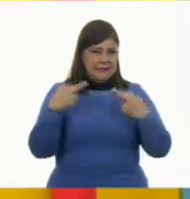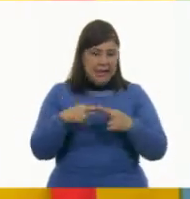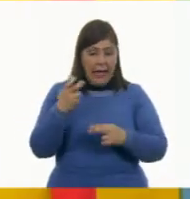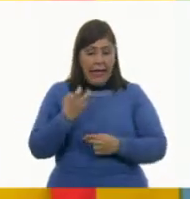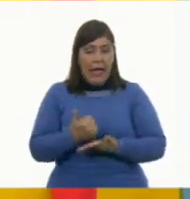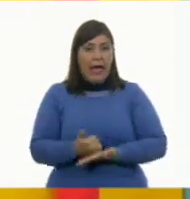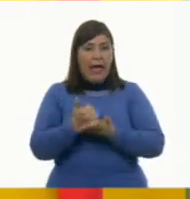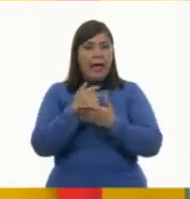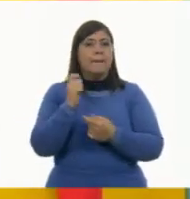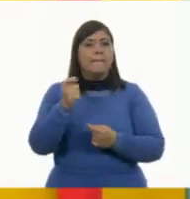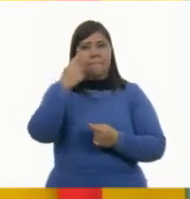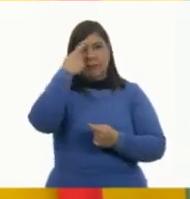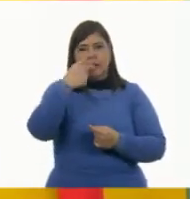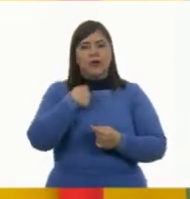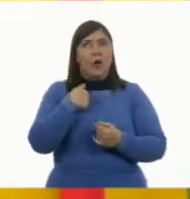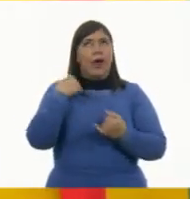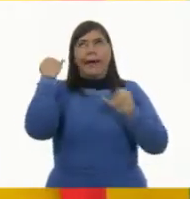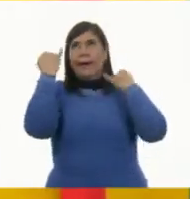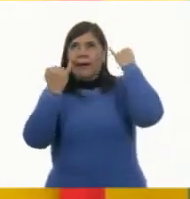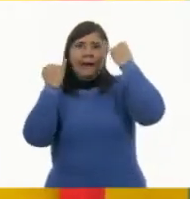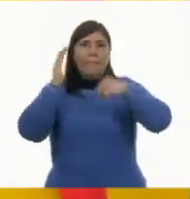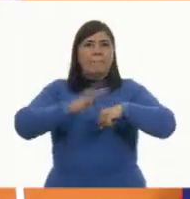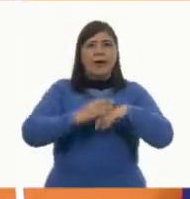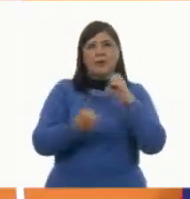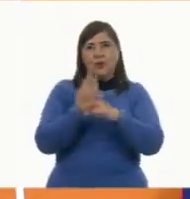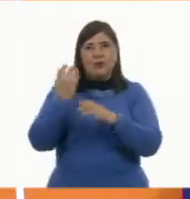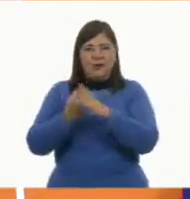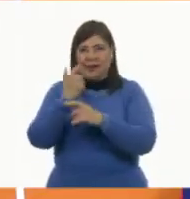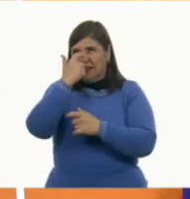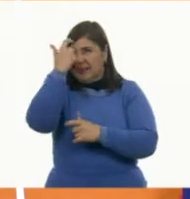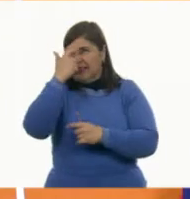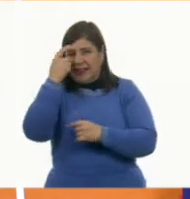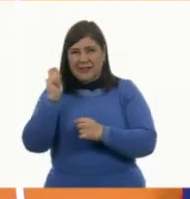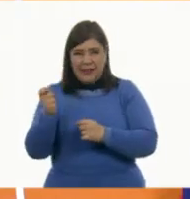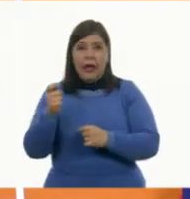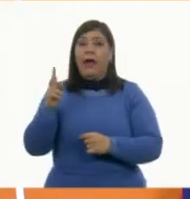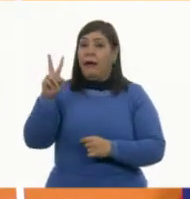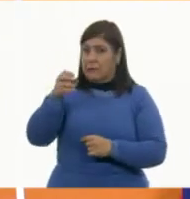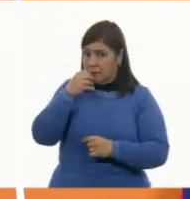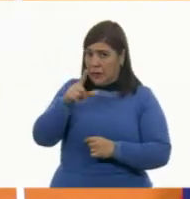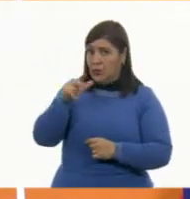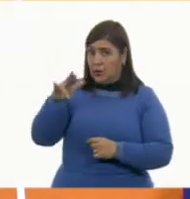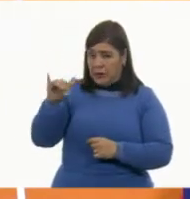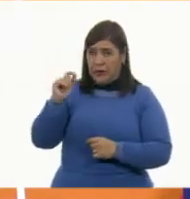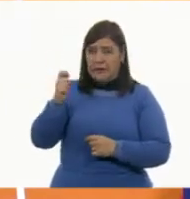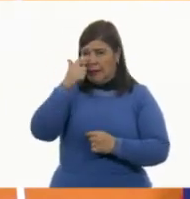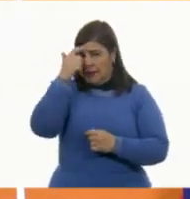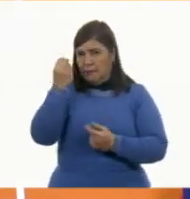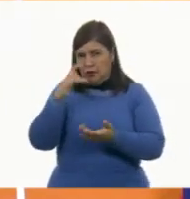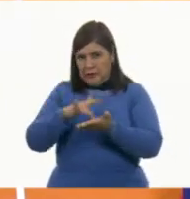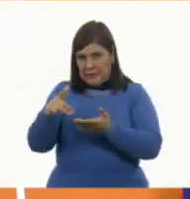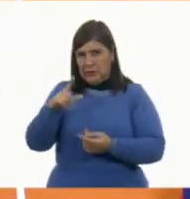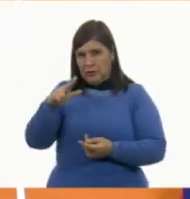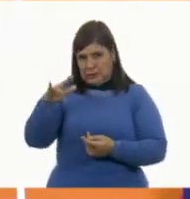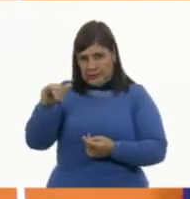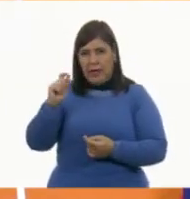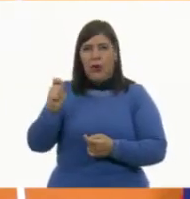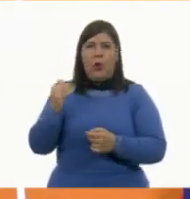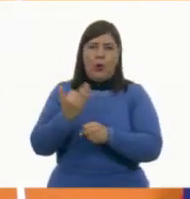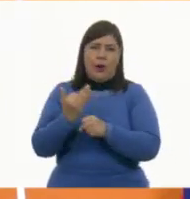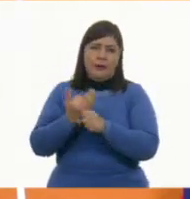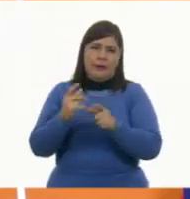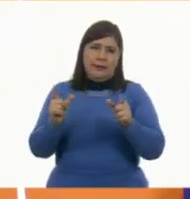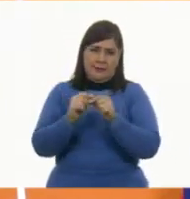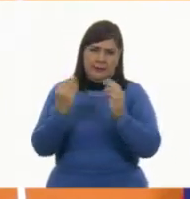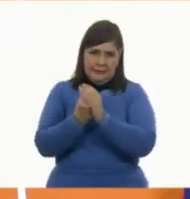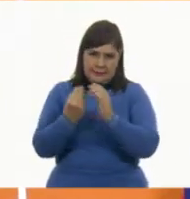nos ayuda a aumentar nuestra creatividad. Muy padre, ¿verdad? ¿Cuánta creatividad tiene Lucía? Muchas gracias, Lucía. Y bueno, con esto damos por terminada